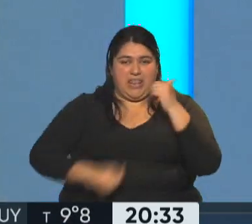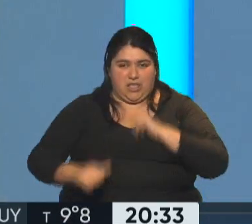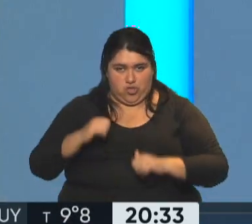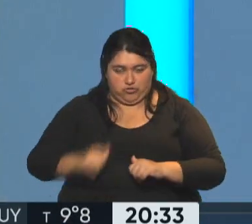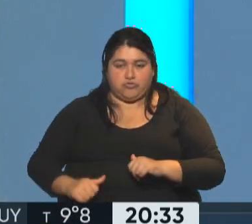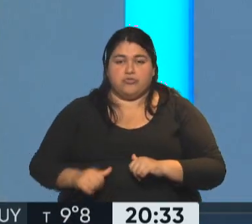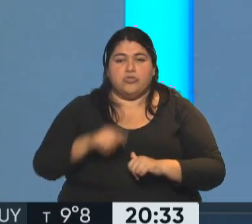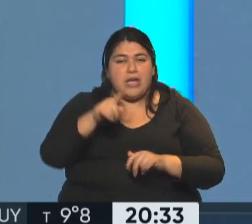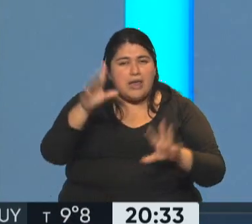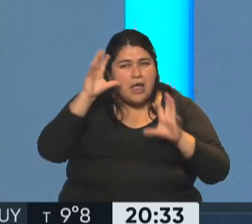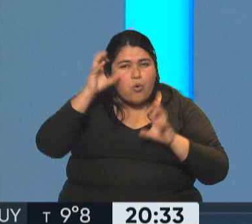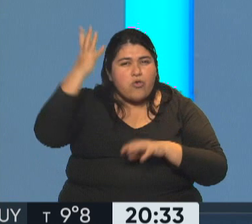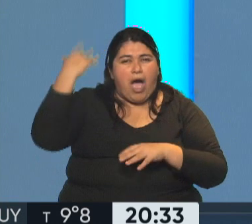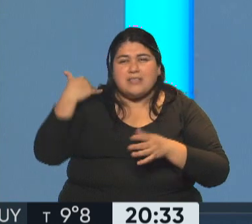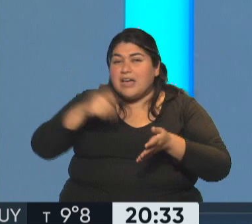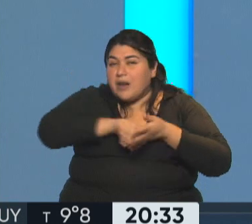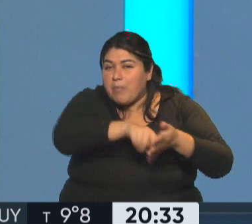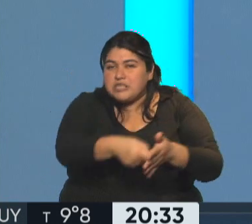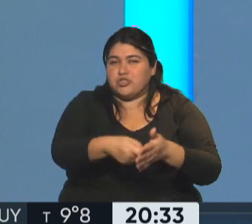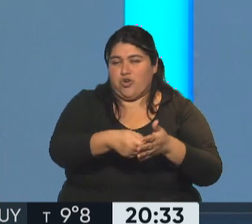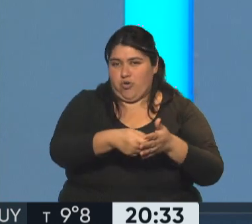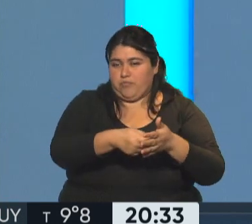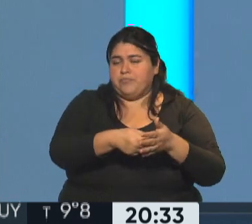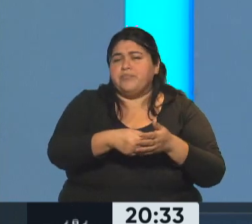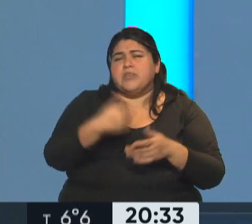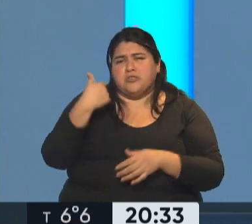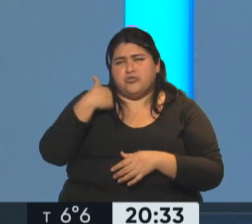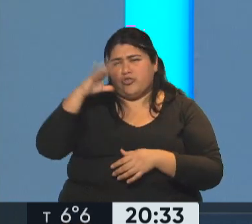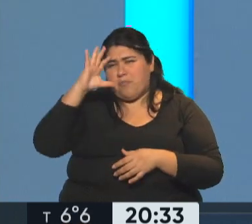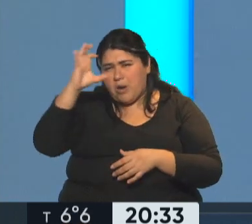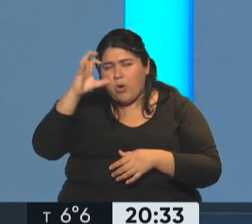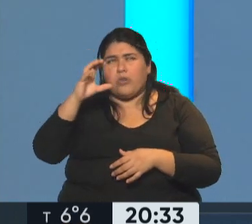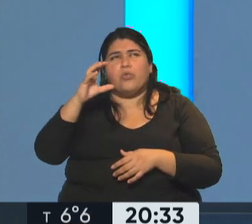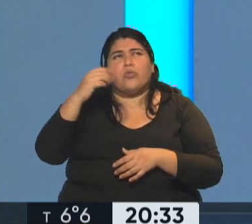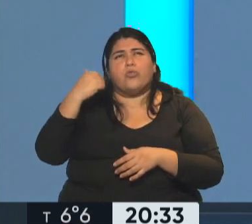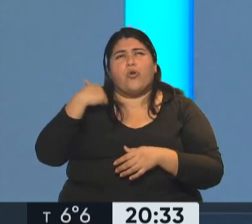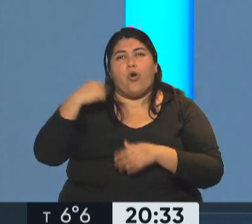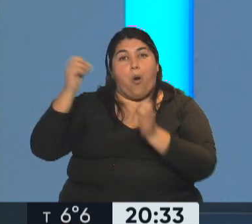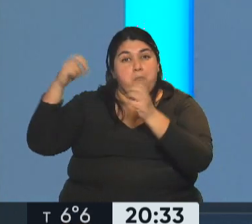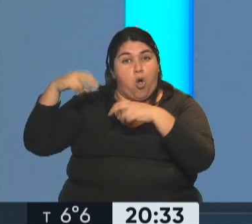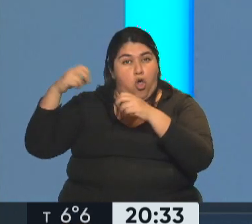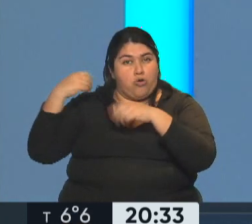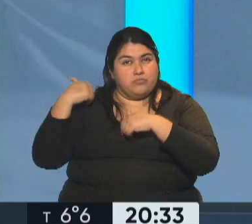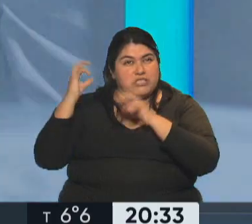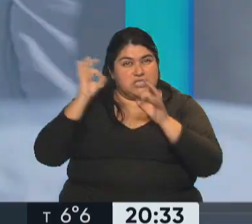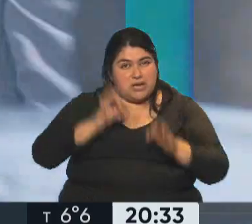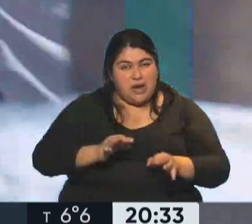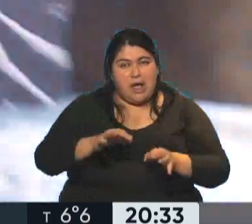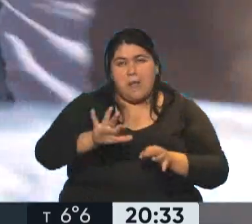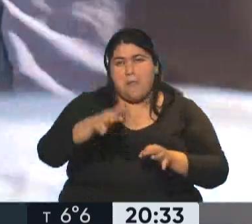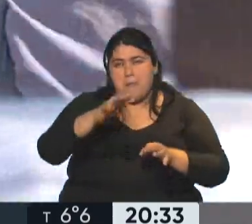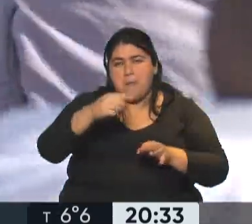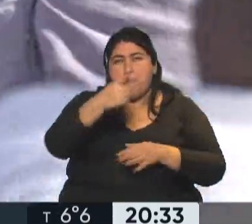lo que fue esa represión. Yo lo que recuerdo es haber llegado desde Morón, cruzando por el